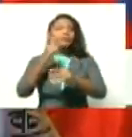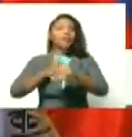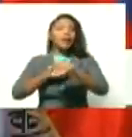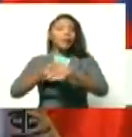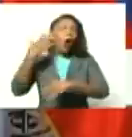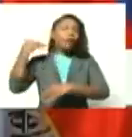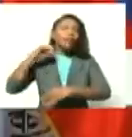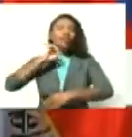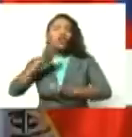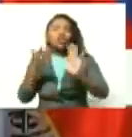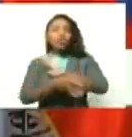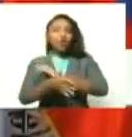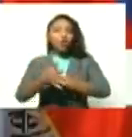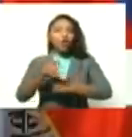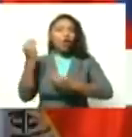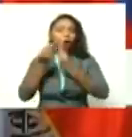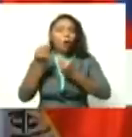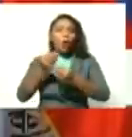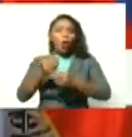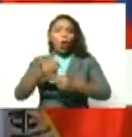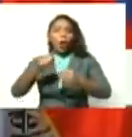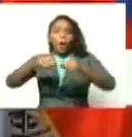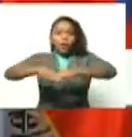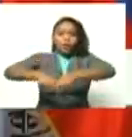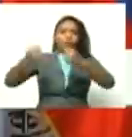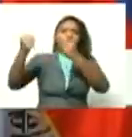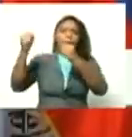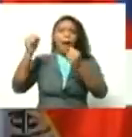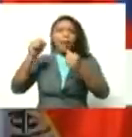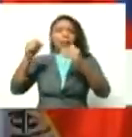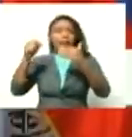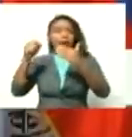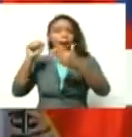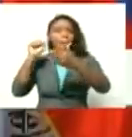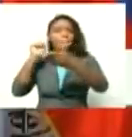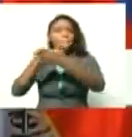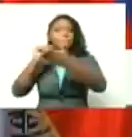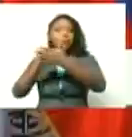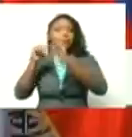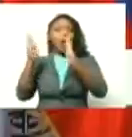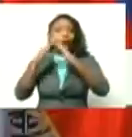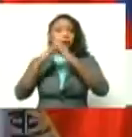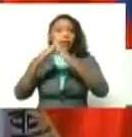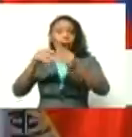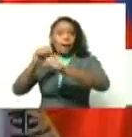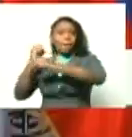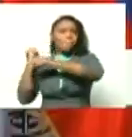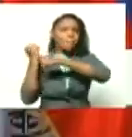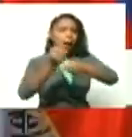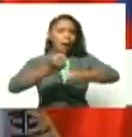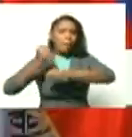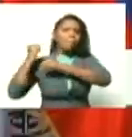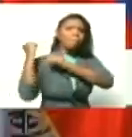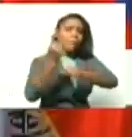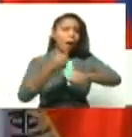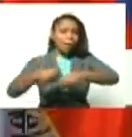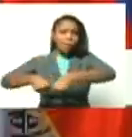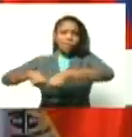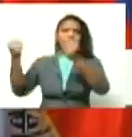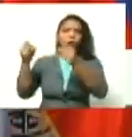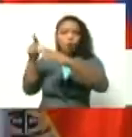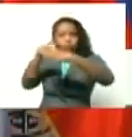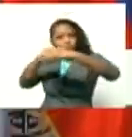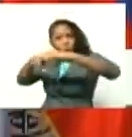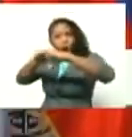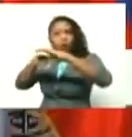puede permitirse eso, rompen la pared de la casa para ingresar a qué. Uno pudiera pensar que ahí pudo